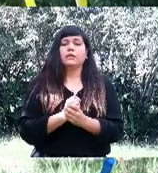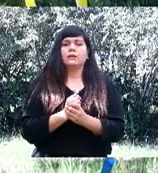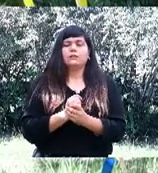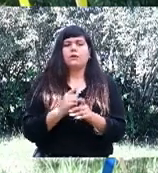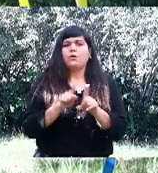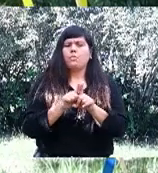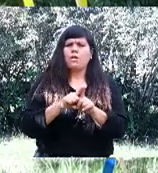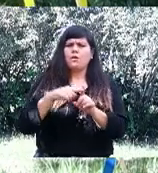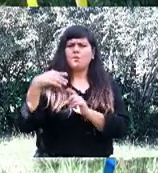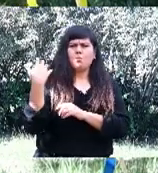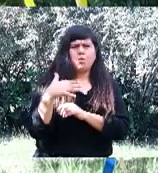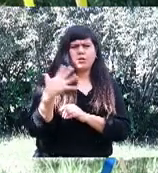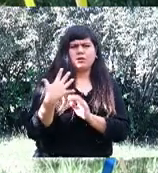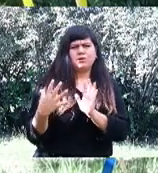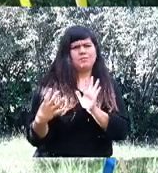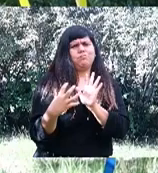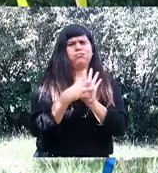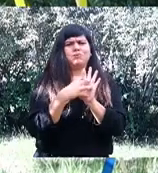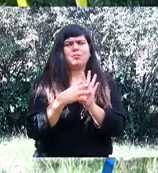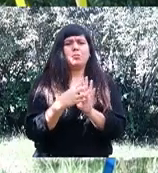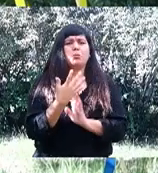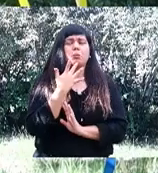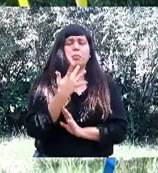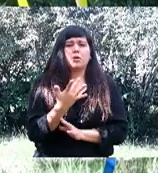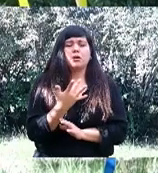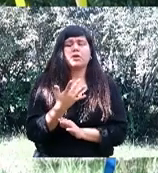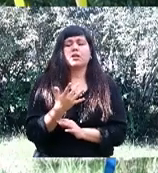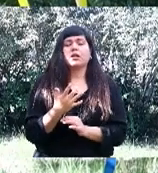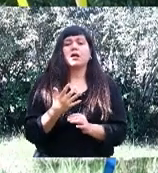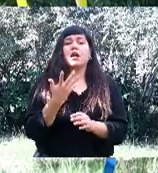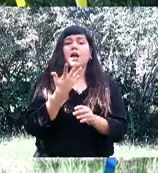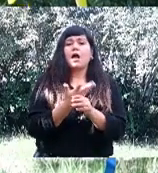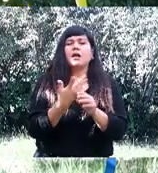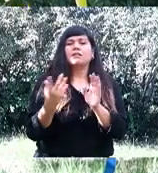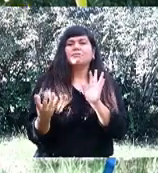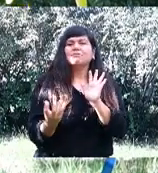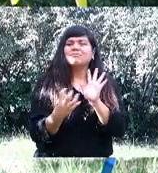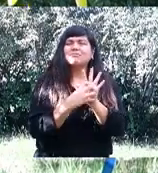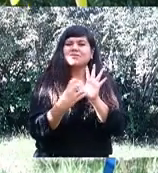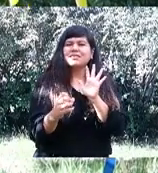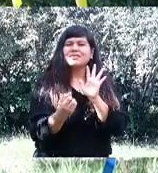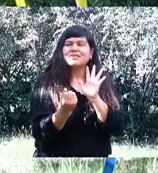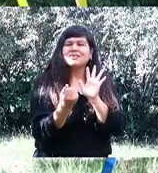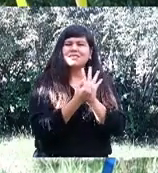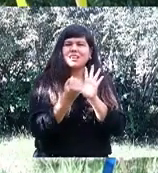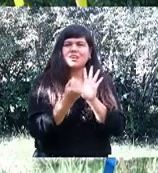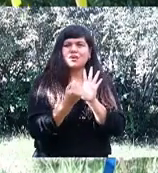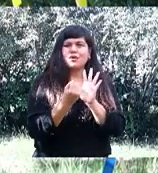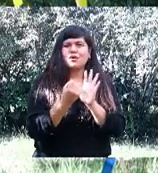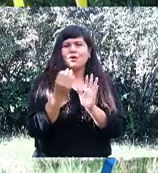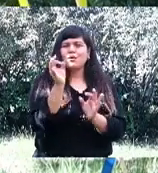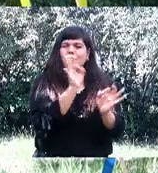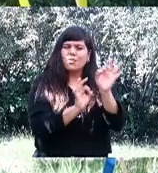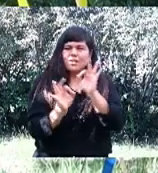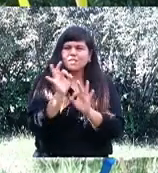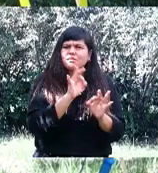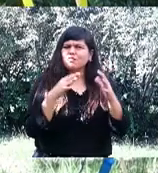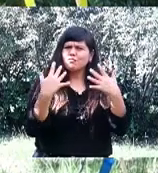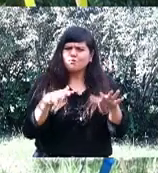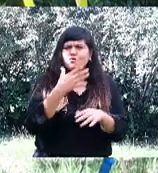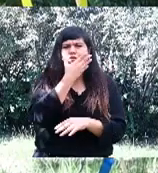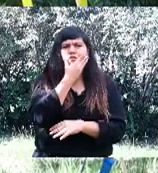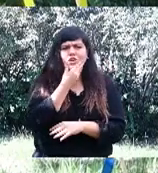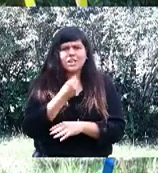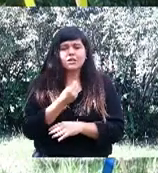icono importante eh No solamente porque Bueno hay un hay un sello de Un diseño eh Muy pregnante eh Muy